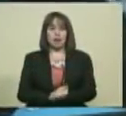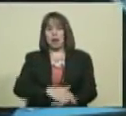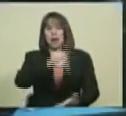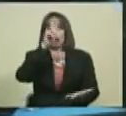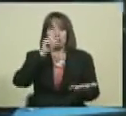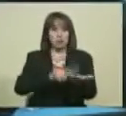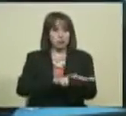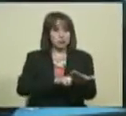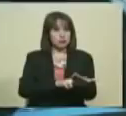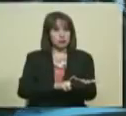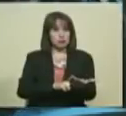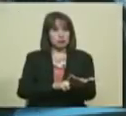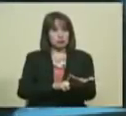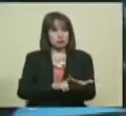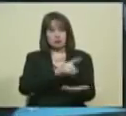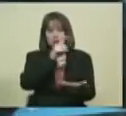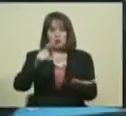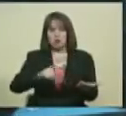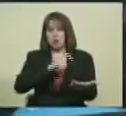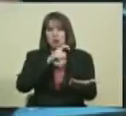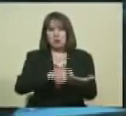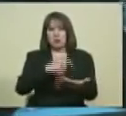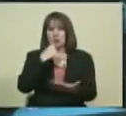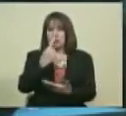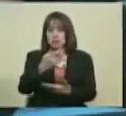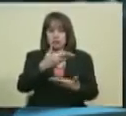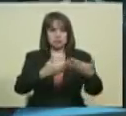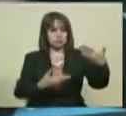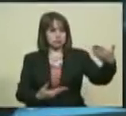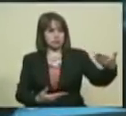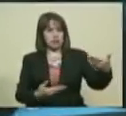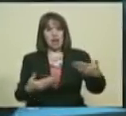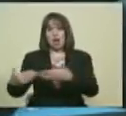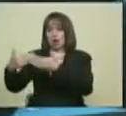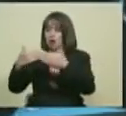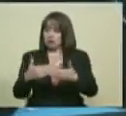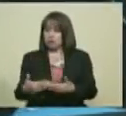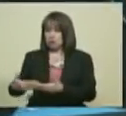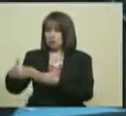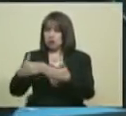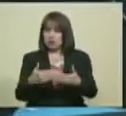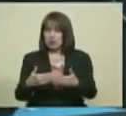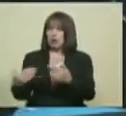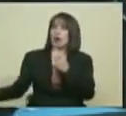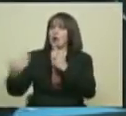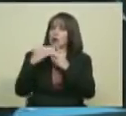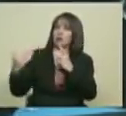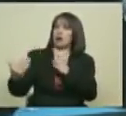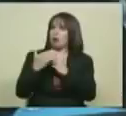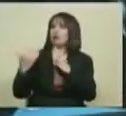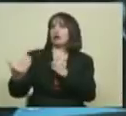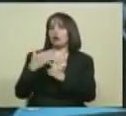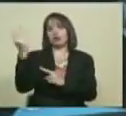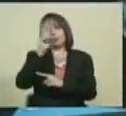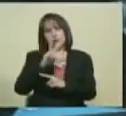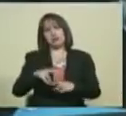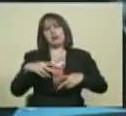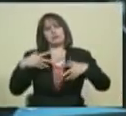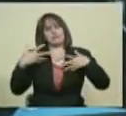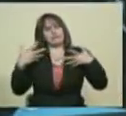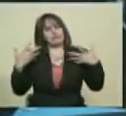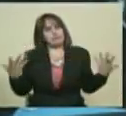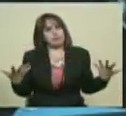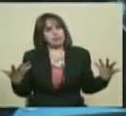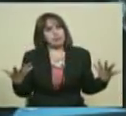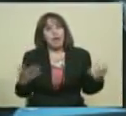aprobación, en teoría, le da carta blanca a los Estados Unidos para seguir agrediendo a Venezuela. Miren, esta